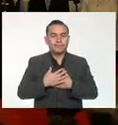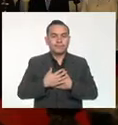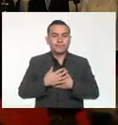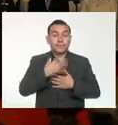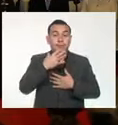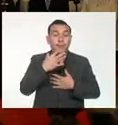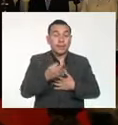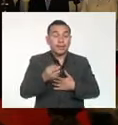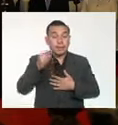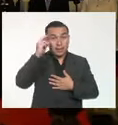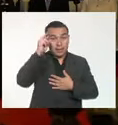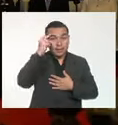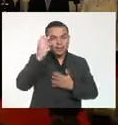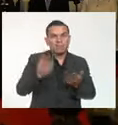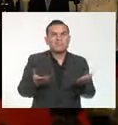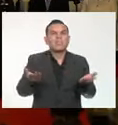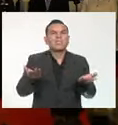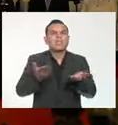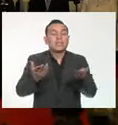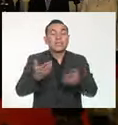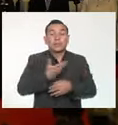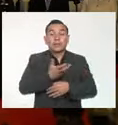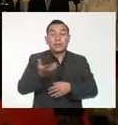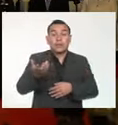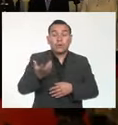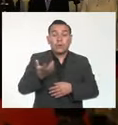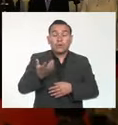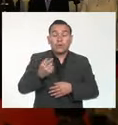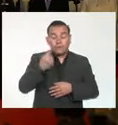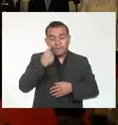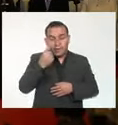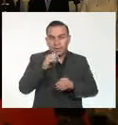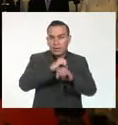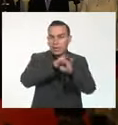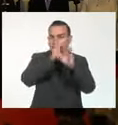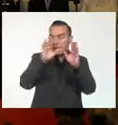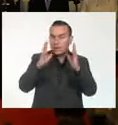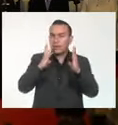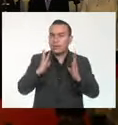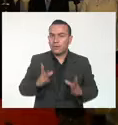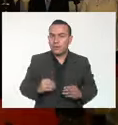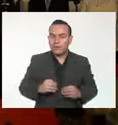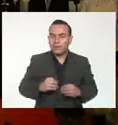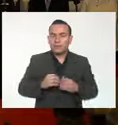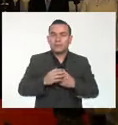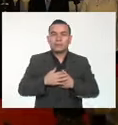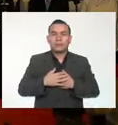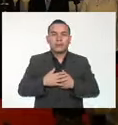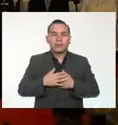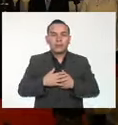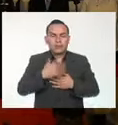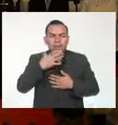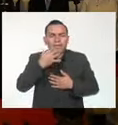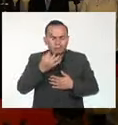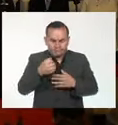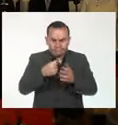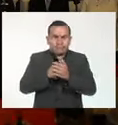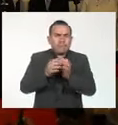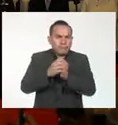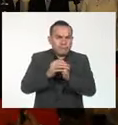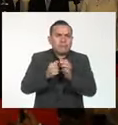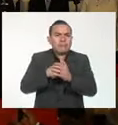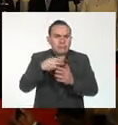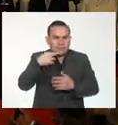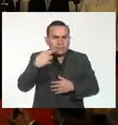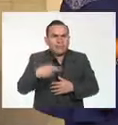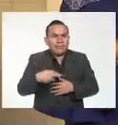esas cifras están respaldadas por organismos internacionales y por todas las instituciones del Estado. ¿Que hay problemas? Sí,